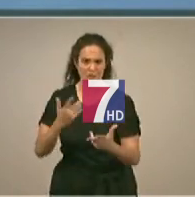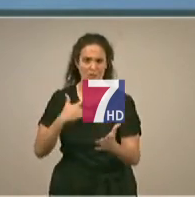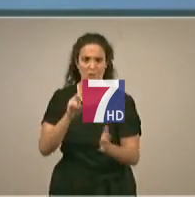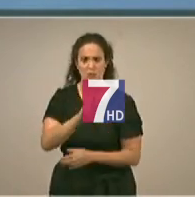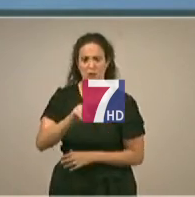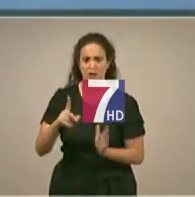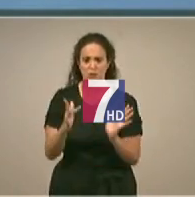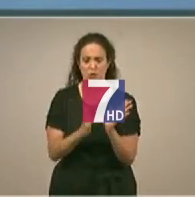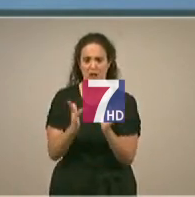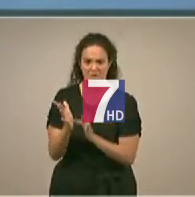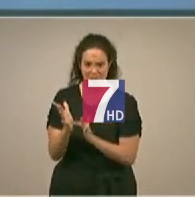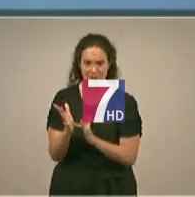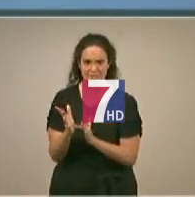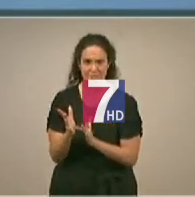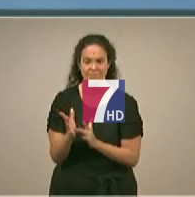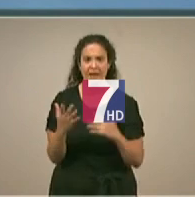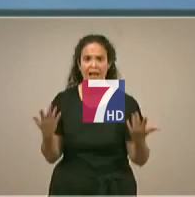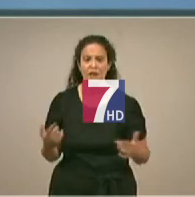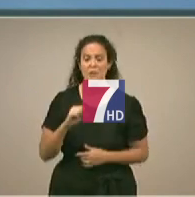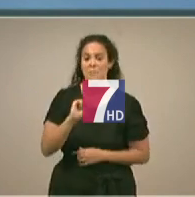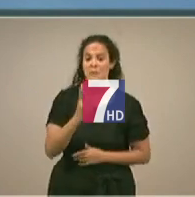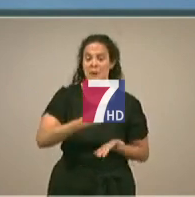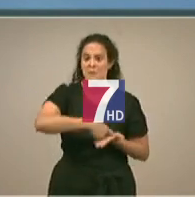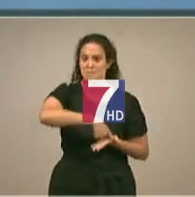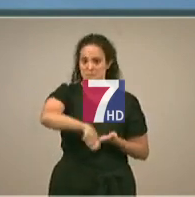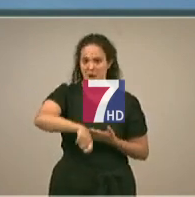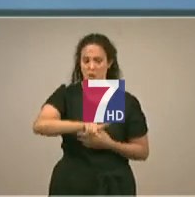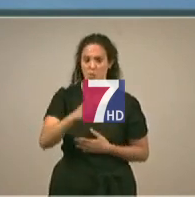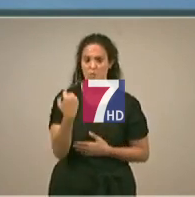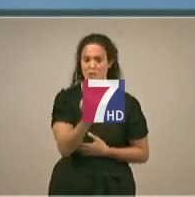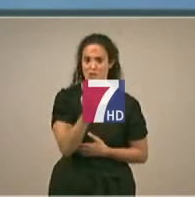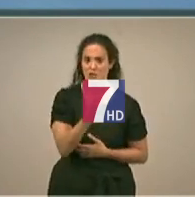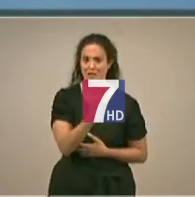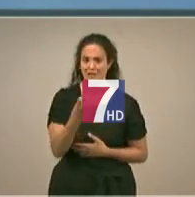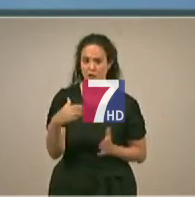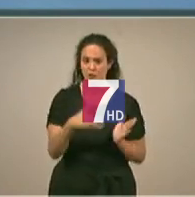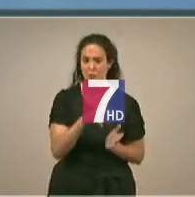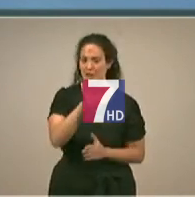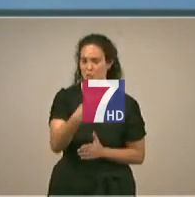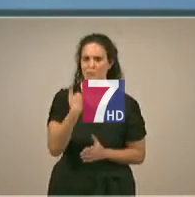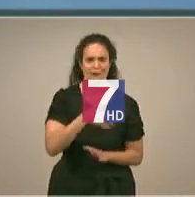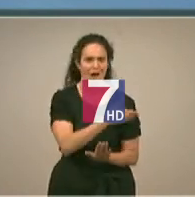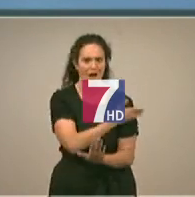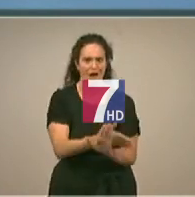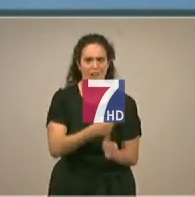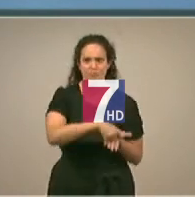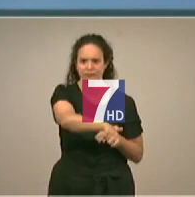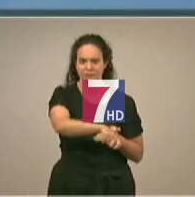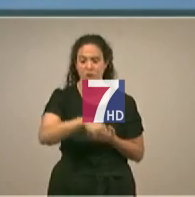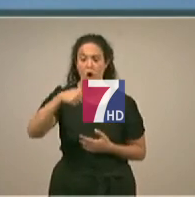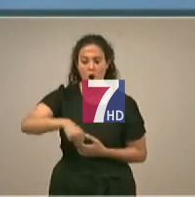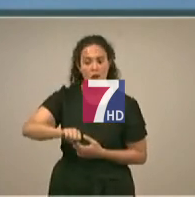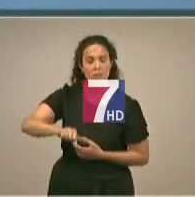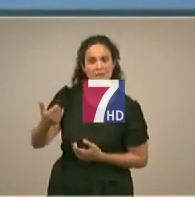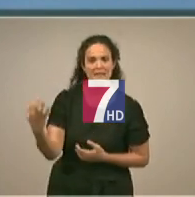21 de abril y por lo tanto el primer pago que fue de 1,300000 ya se abonó y ahora mismo hoy lo que hemos